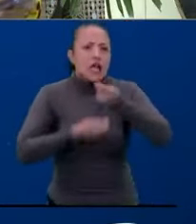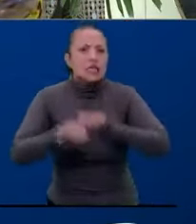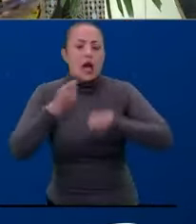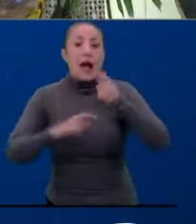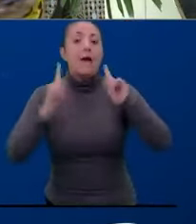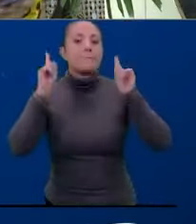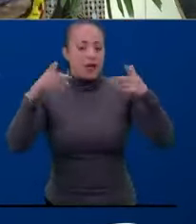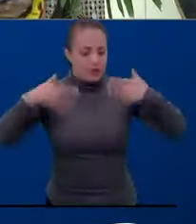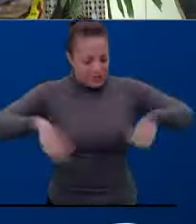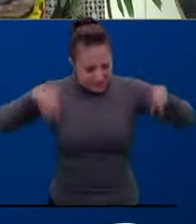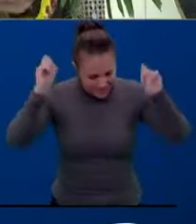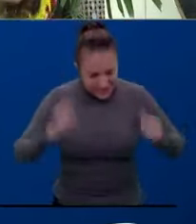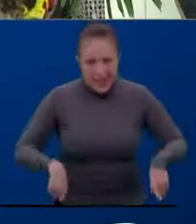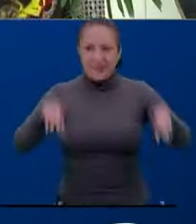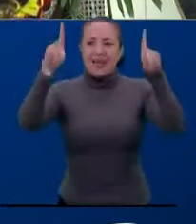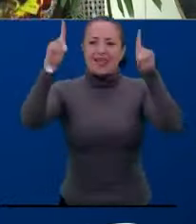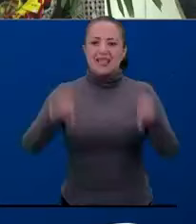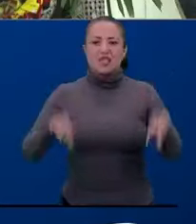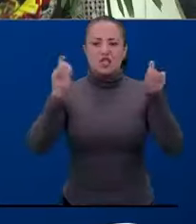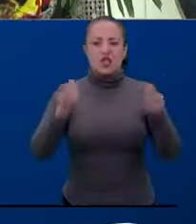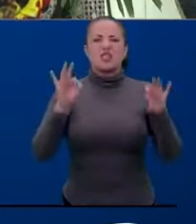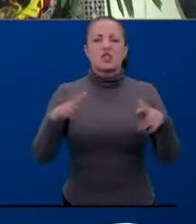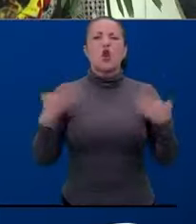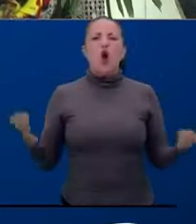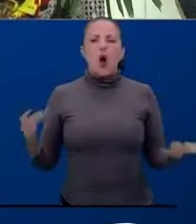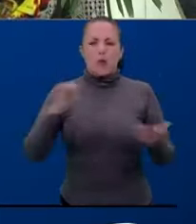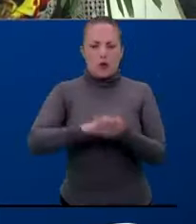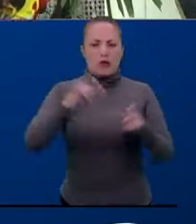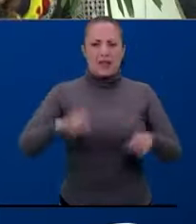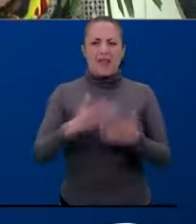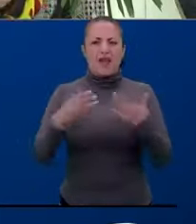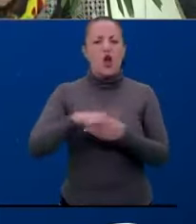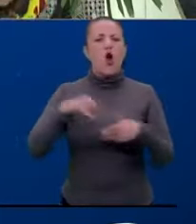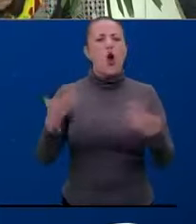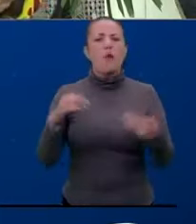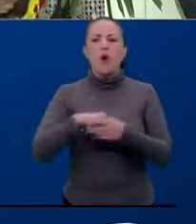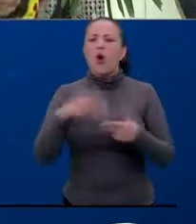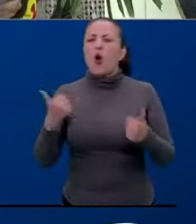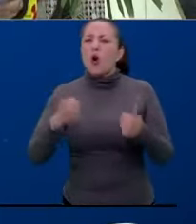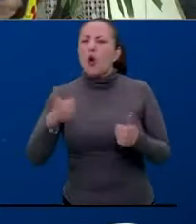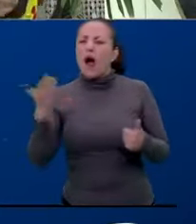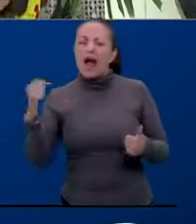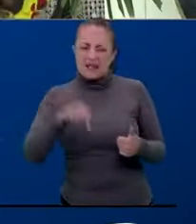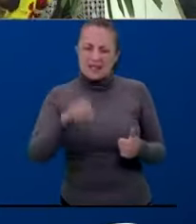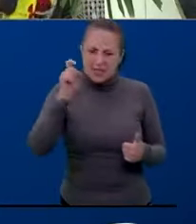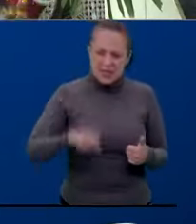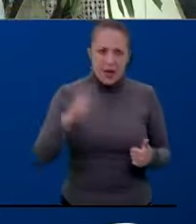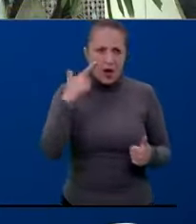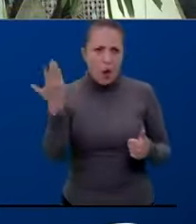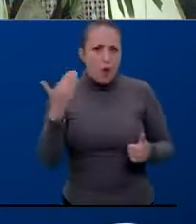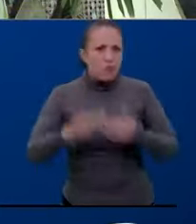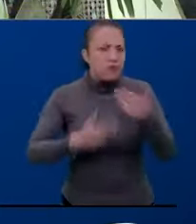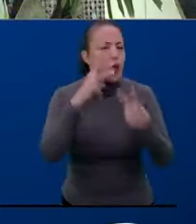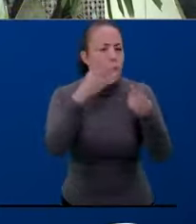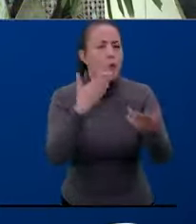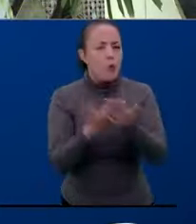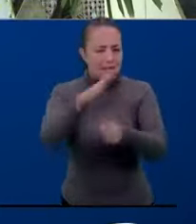necesitan decisiones concretas. ¿Cómo se debe dar eso la próxima semana y qué tanto ve usted allá que se esté avanzando en el tema? Buenas